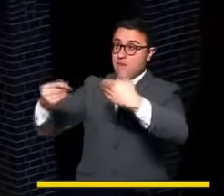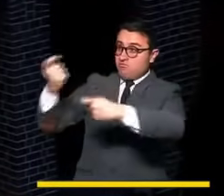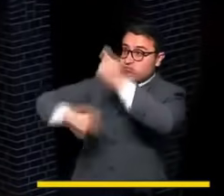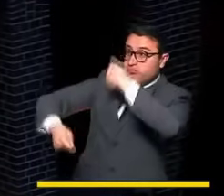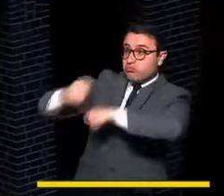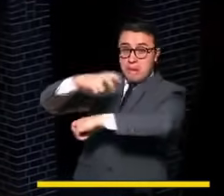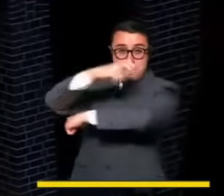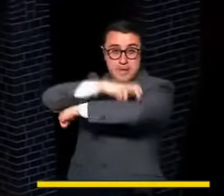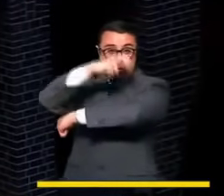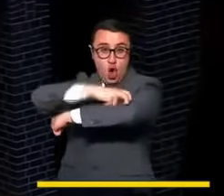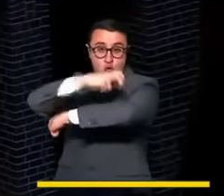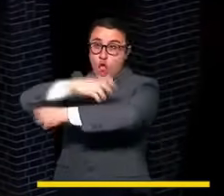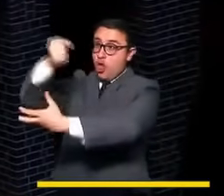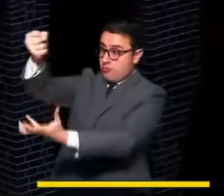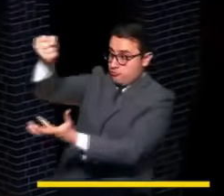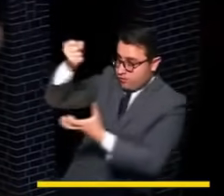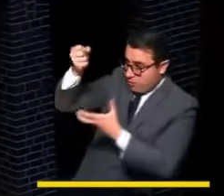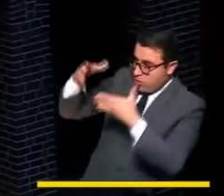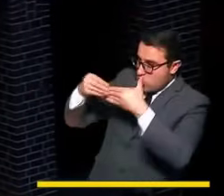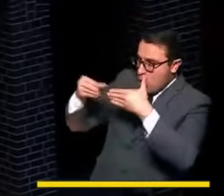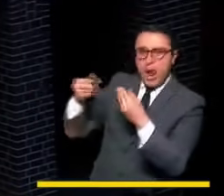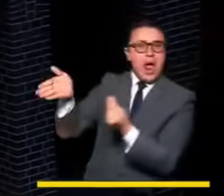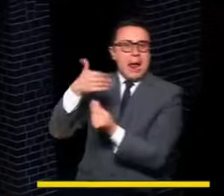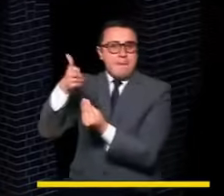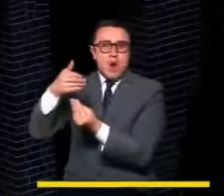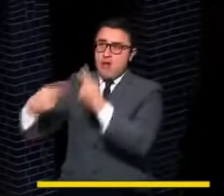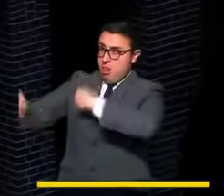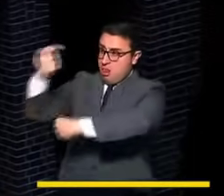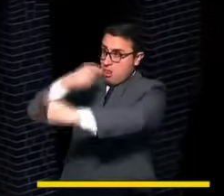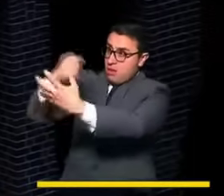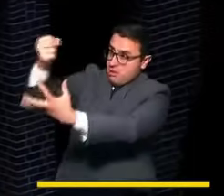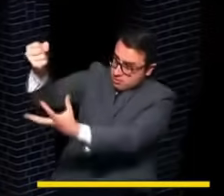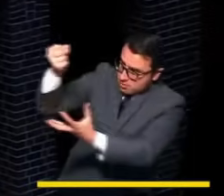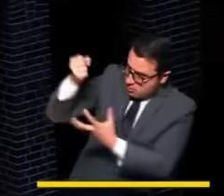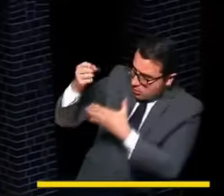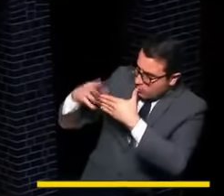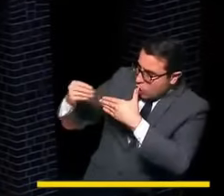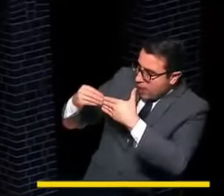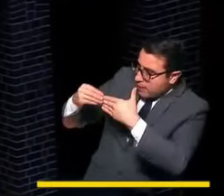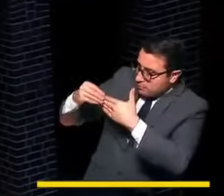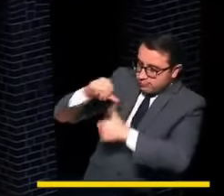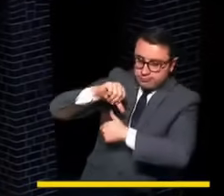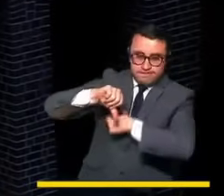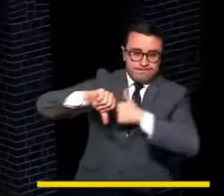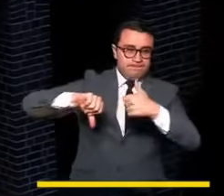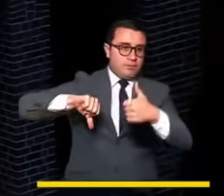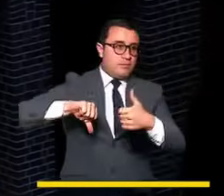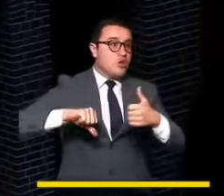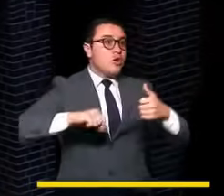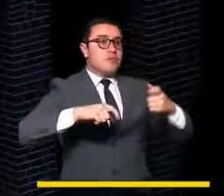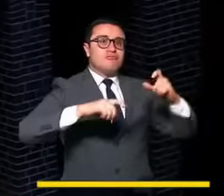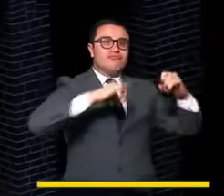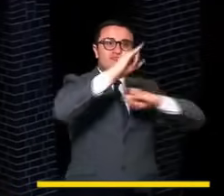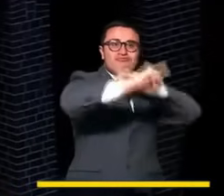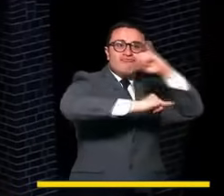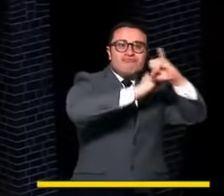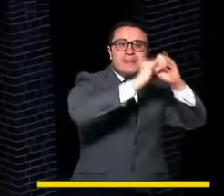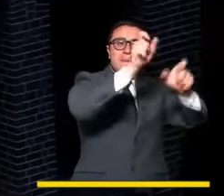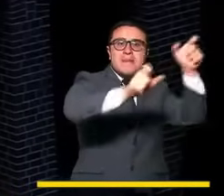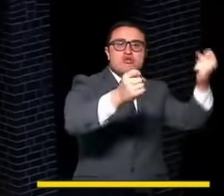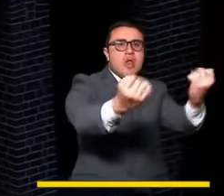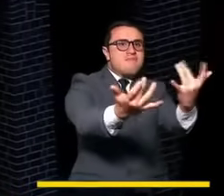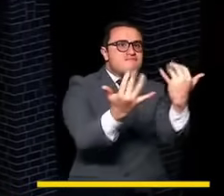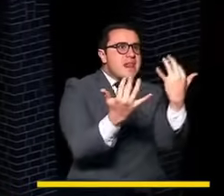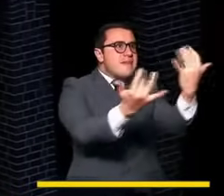petroleras y carboneras por divisas de turismo, que yo considero es el camino